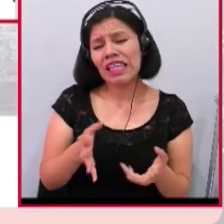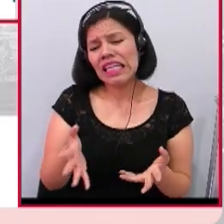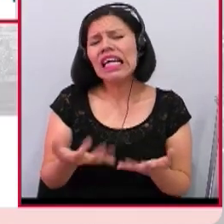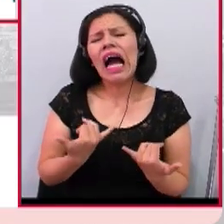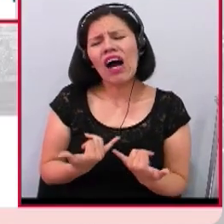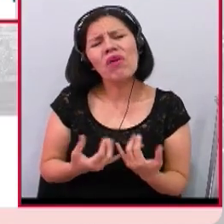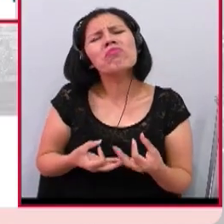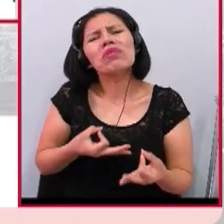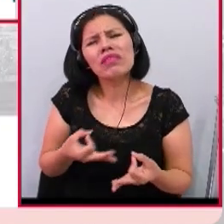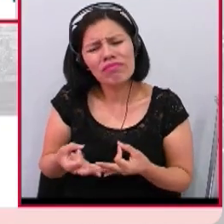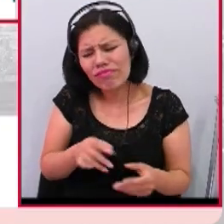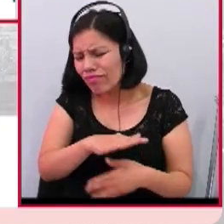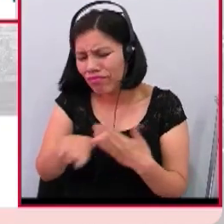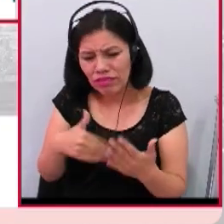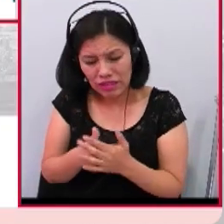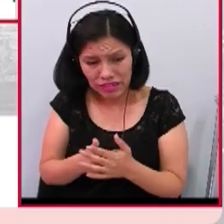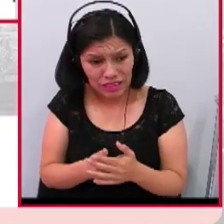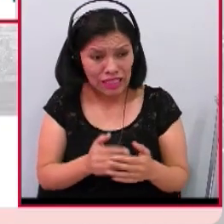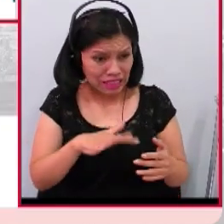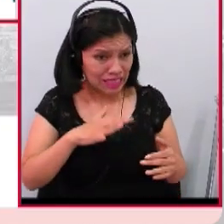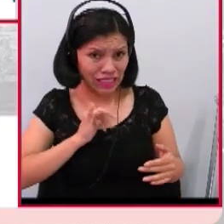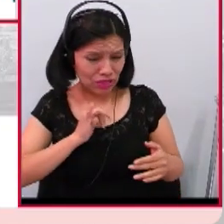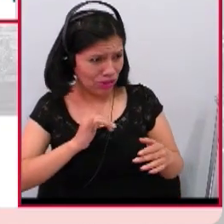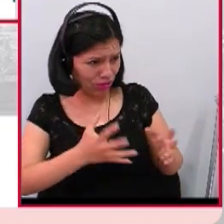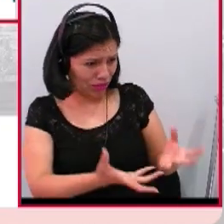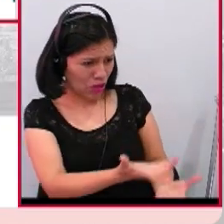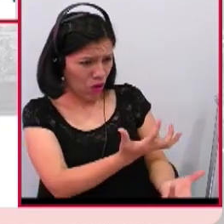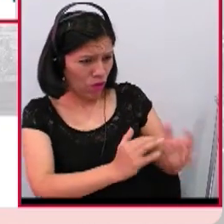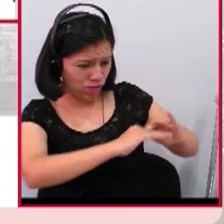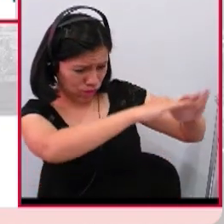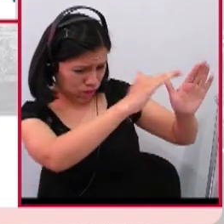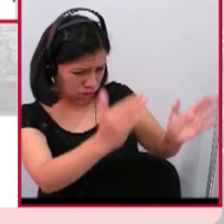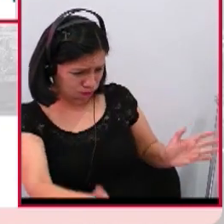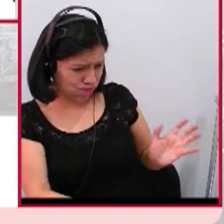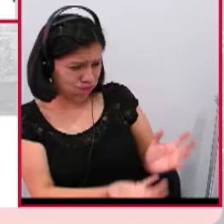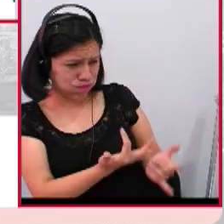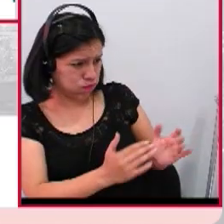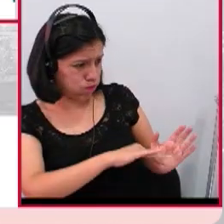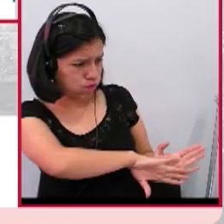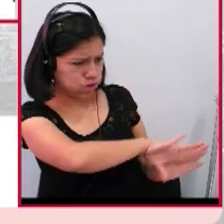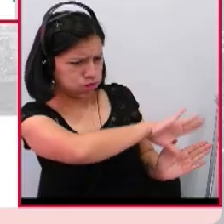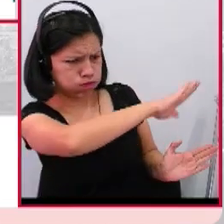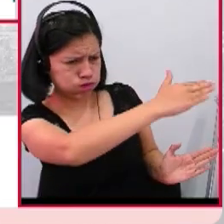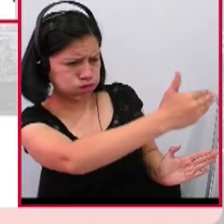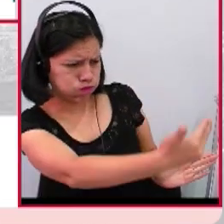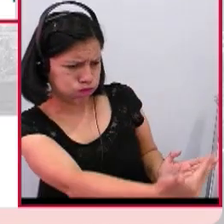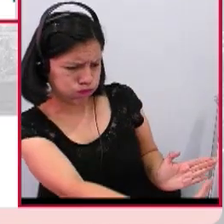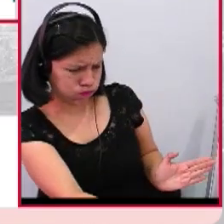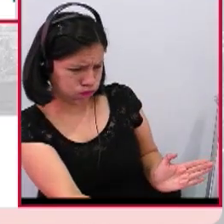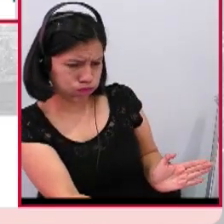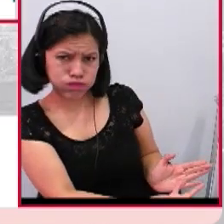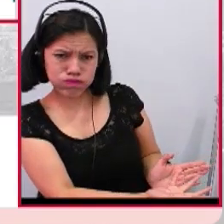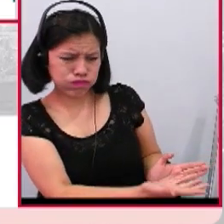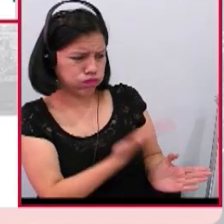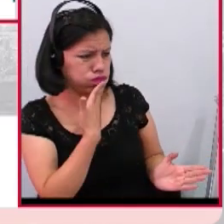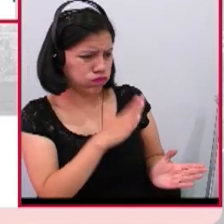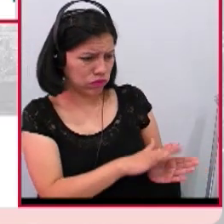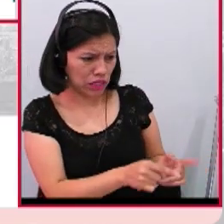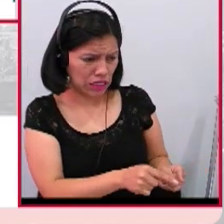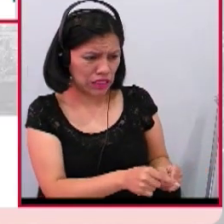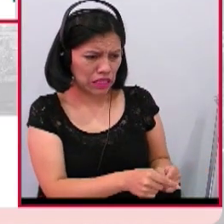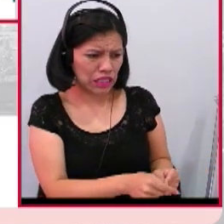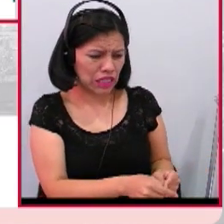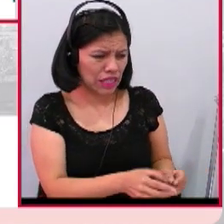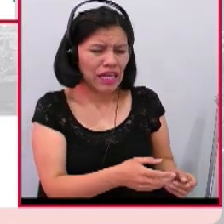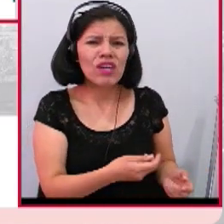de hornos, es aproximadamente $1 millón. Entonces, cada 20 meses o cada cada 12 meses tenía que gastar $1 millón solo en refractario,